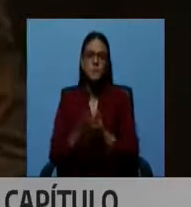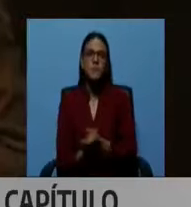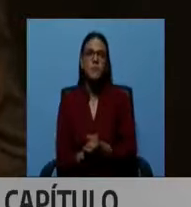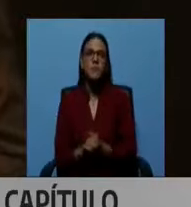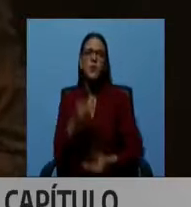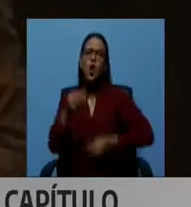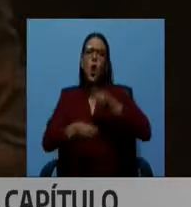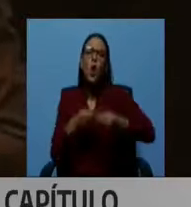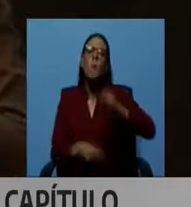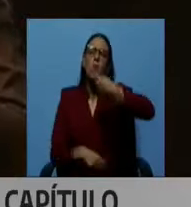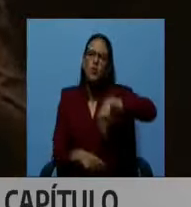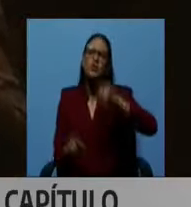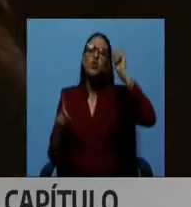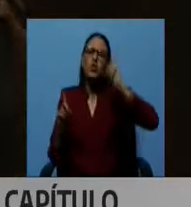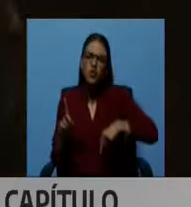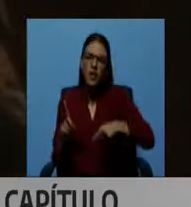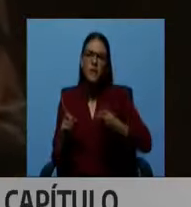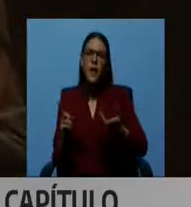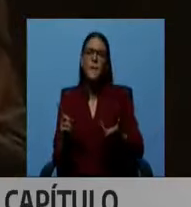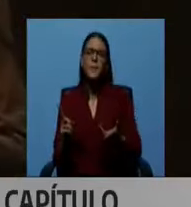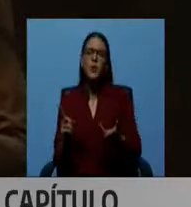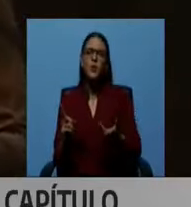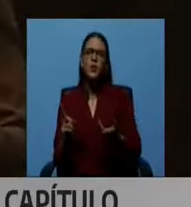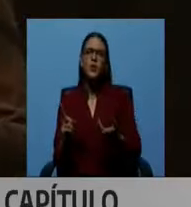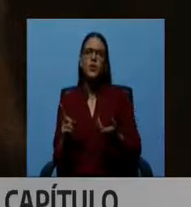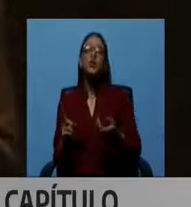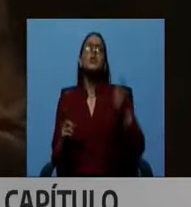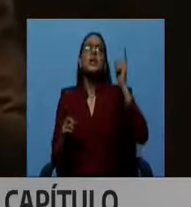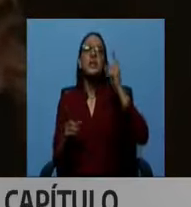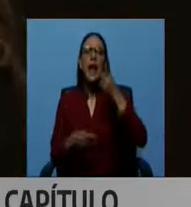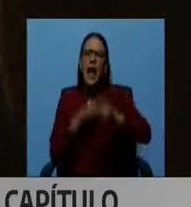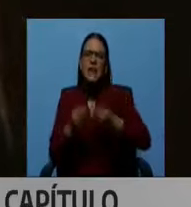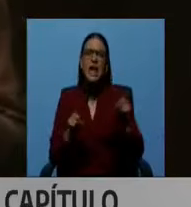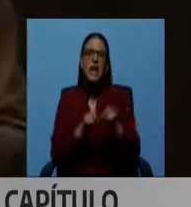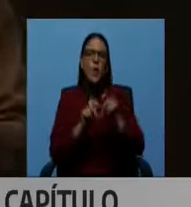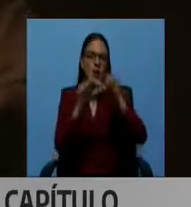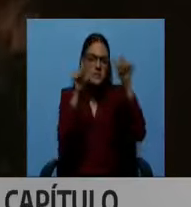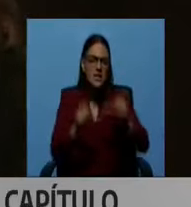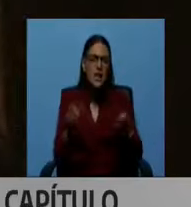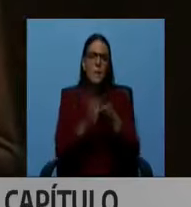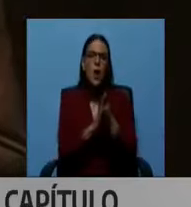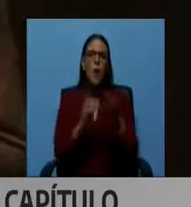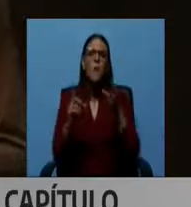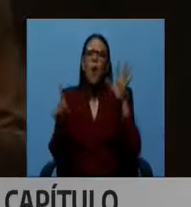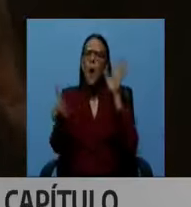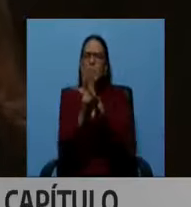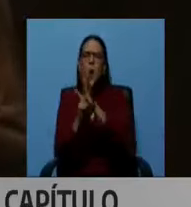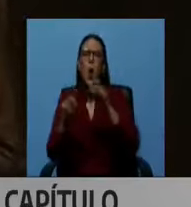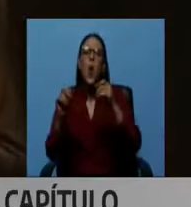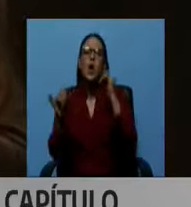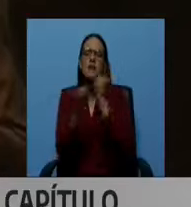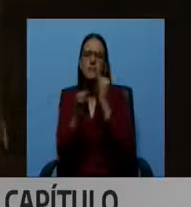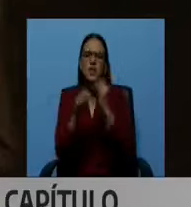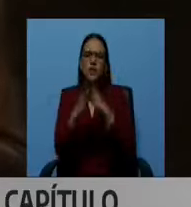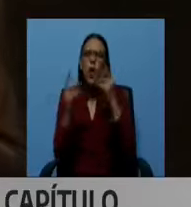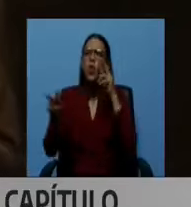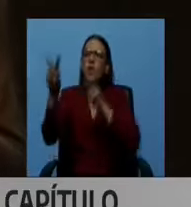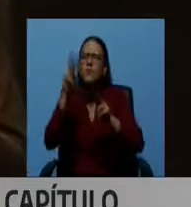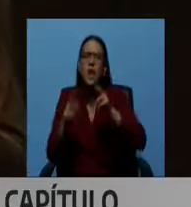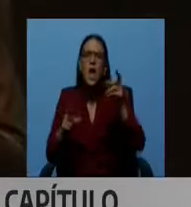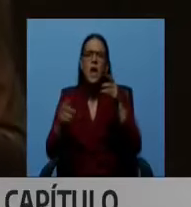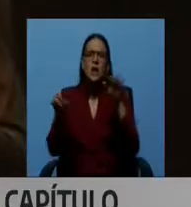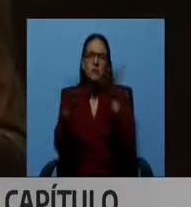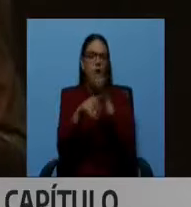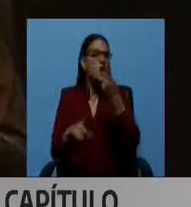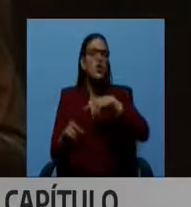que nosotros tenemos todos los mecanismos de ataque, de guerra cognitiva, los manuales de golpe suave? No hemos podido